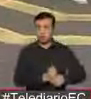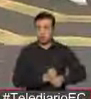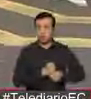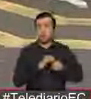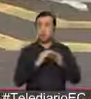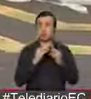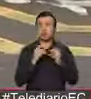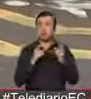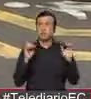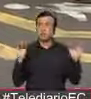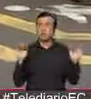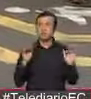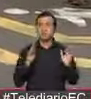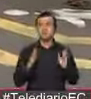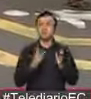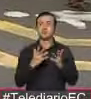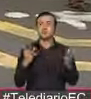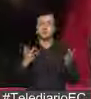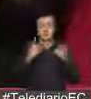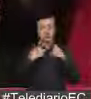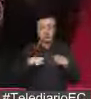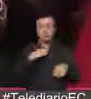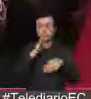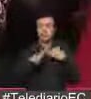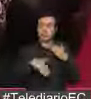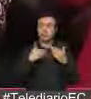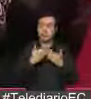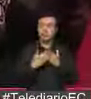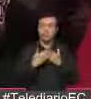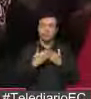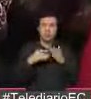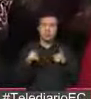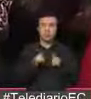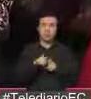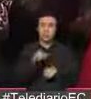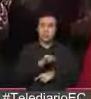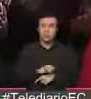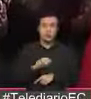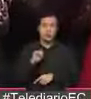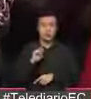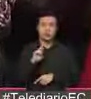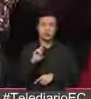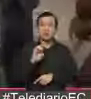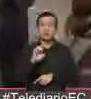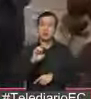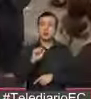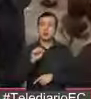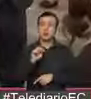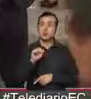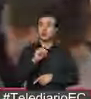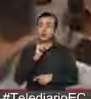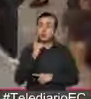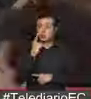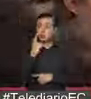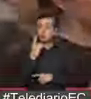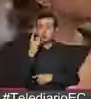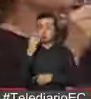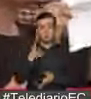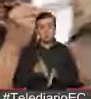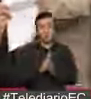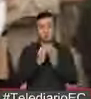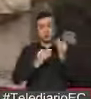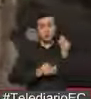un plantón con la consigna todos somos su mercedes y gritos de cristian fueron parte